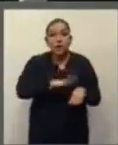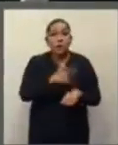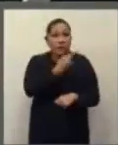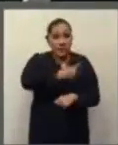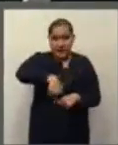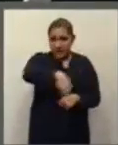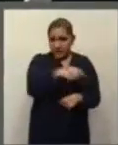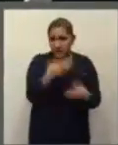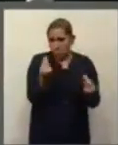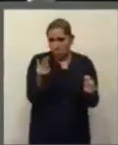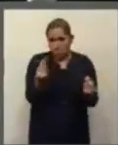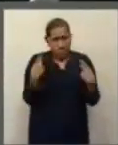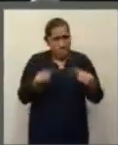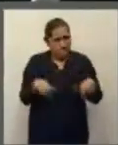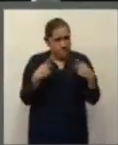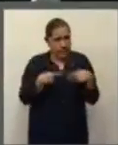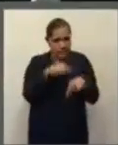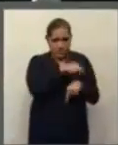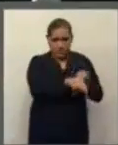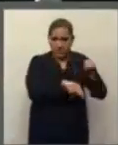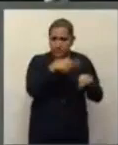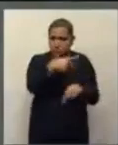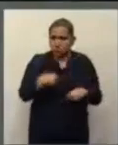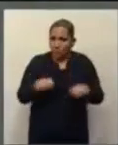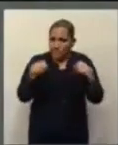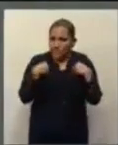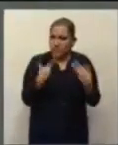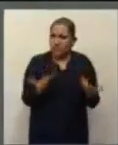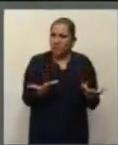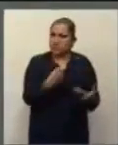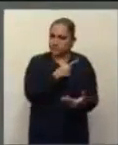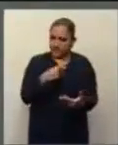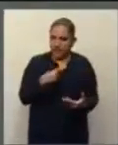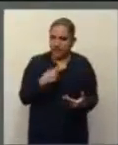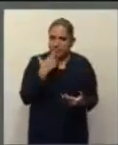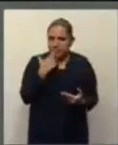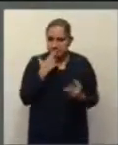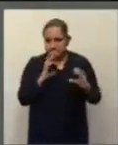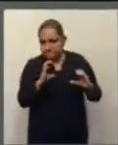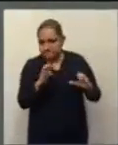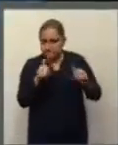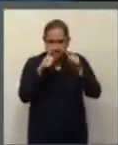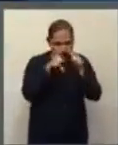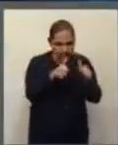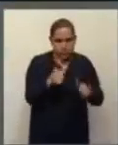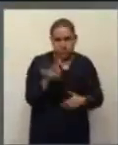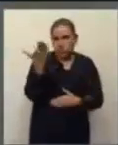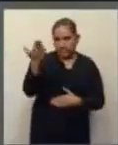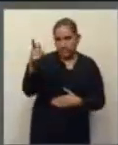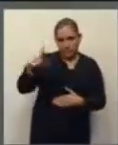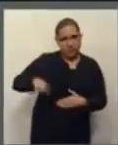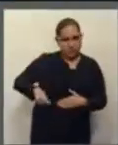humanas las que están de por medio. Entonces hago un llamado al gobierno